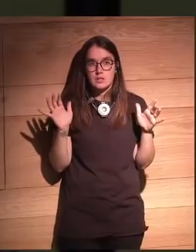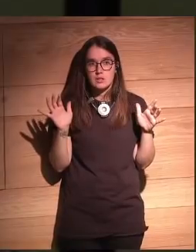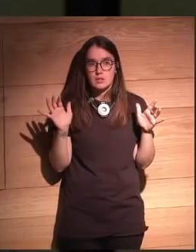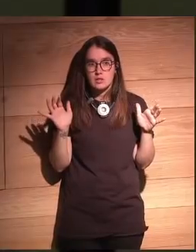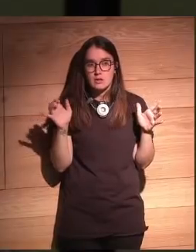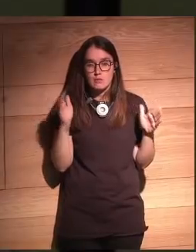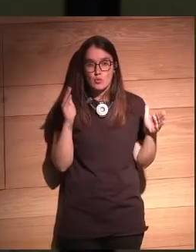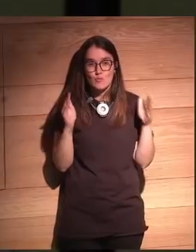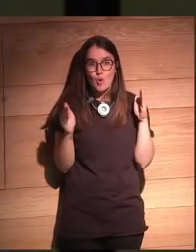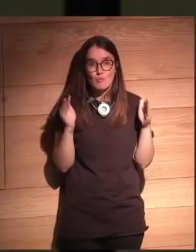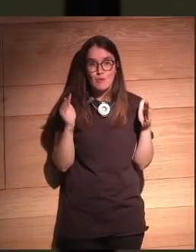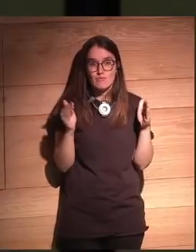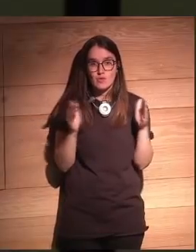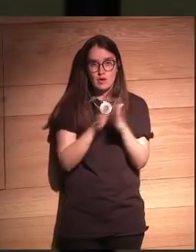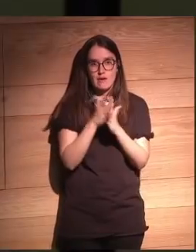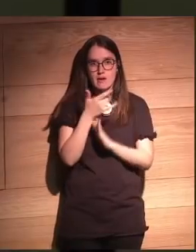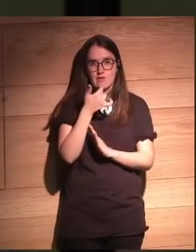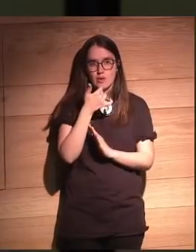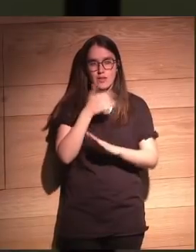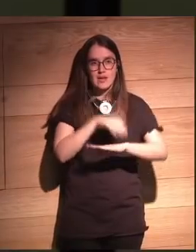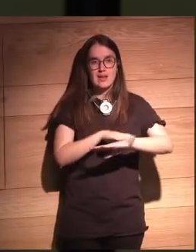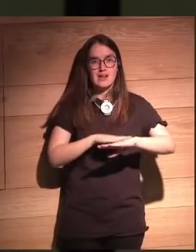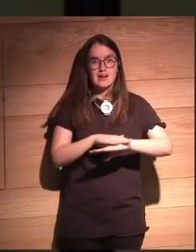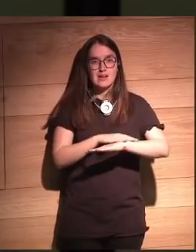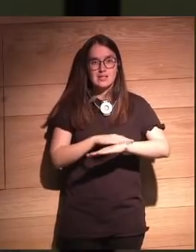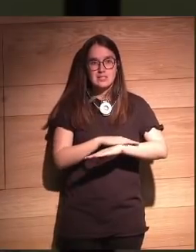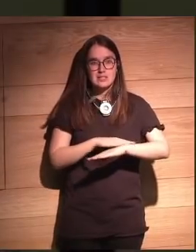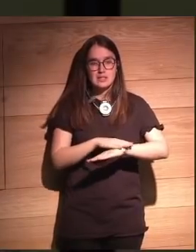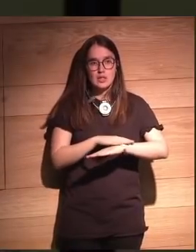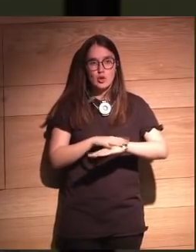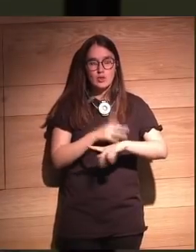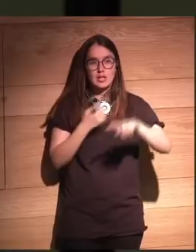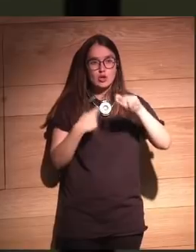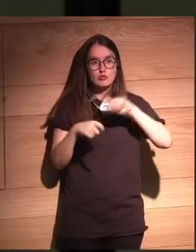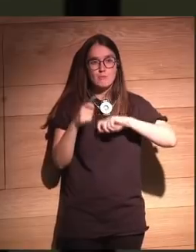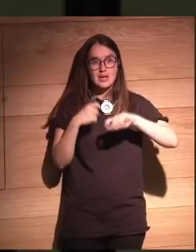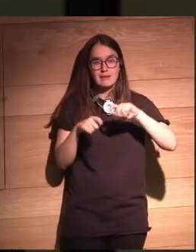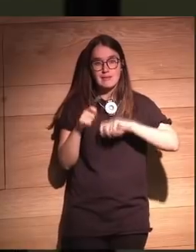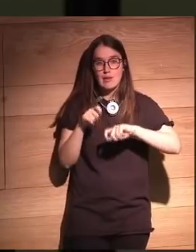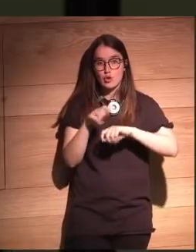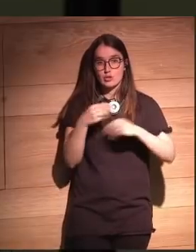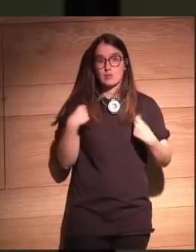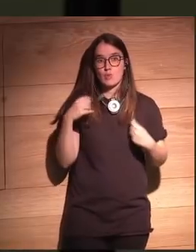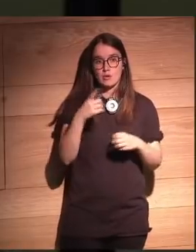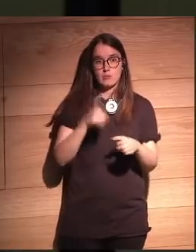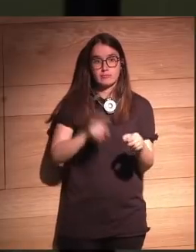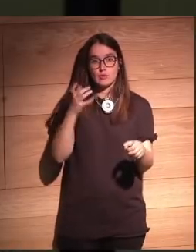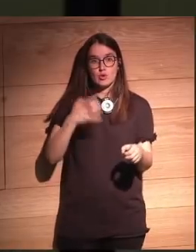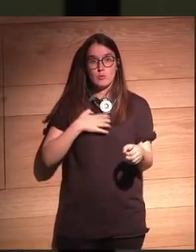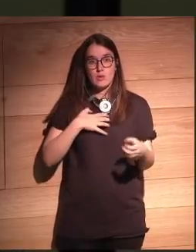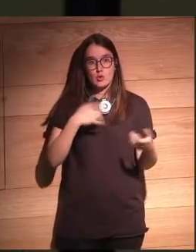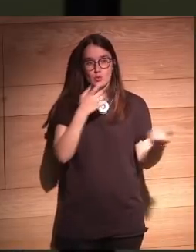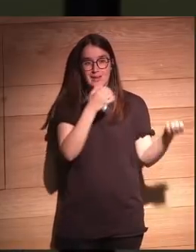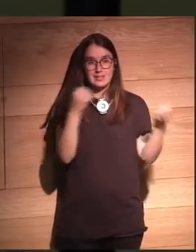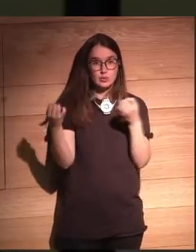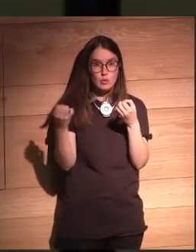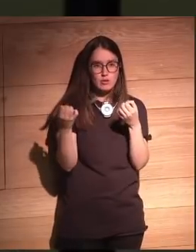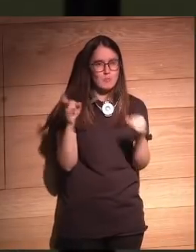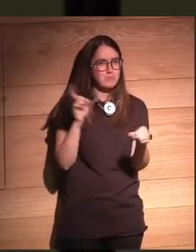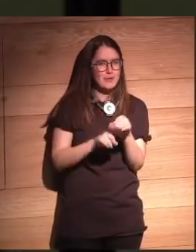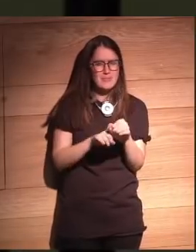un momento afirma, ¿no? El Estado no puede salirse de los mercados inmobiliarios porque es una de las instituciones que lo constituyen,